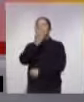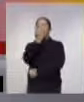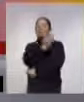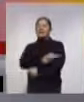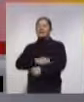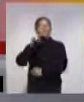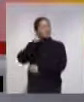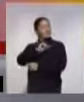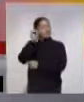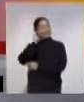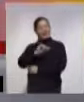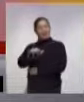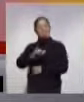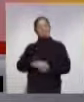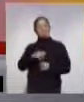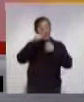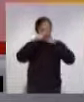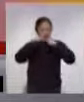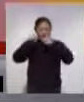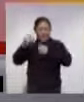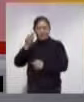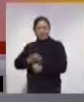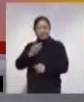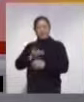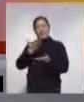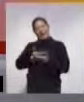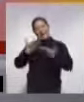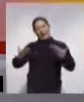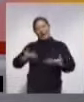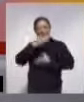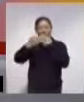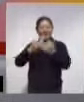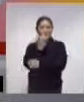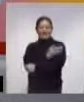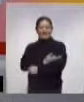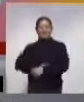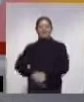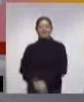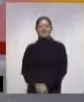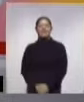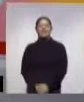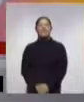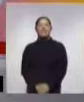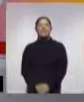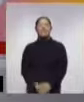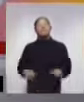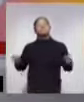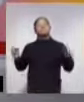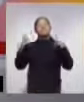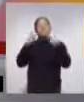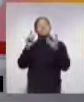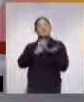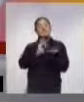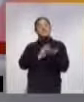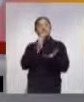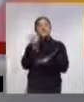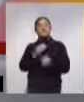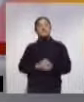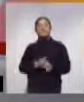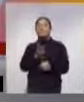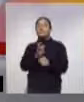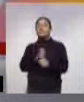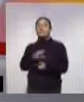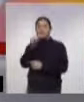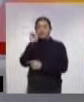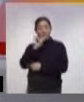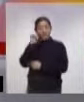tardes, como siempre. Muy pendiente de esta, la segunda emisión de Ahora Noticias. Ya nos vamos, muchísimas gracias. Le invito,